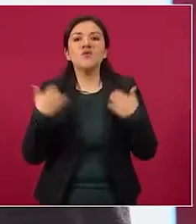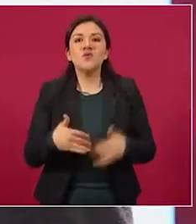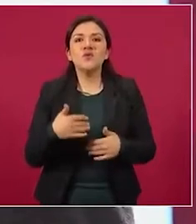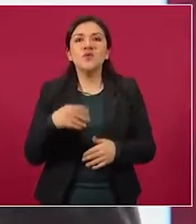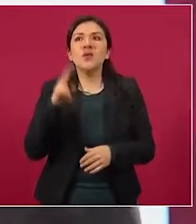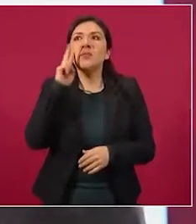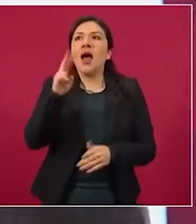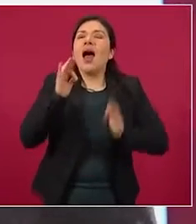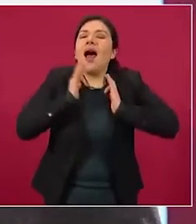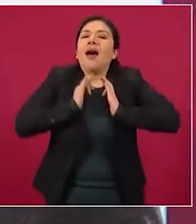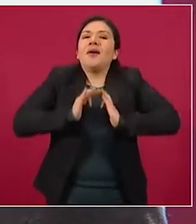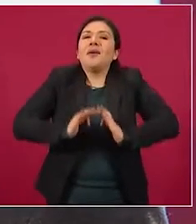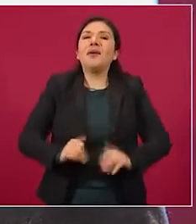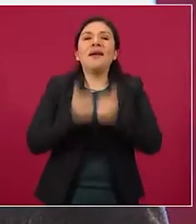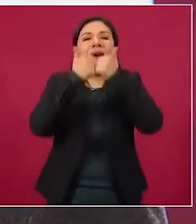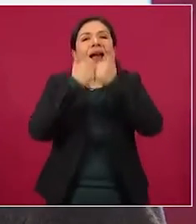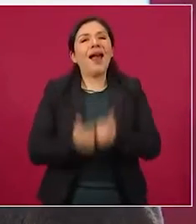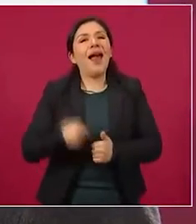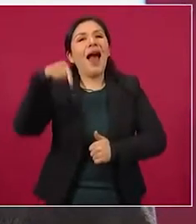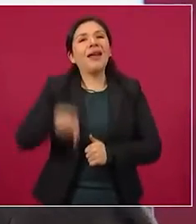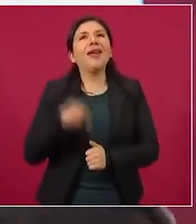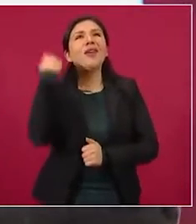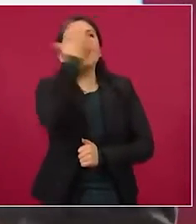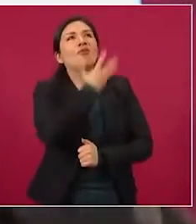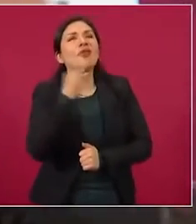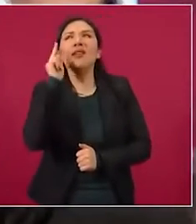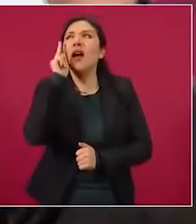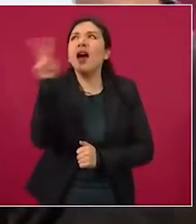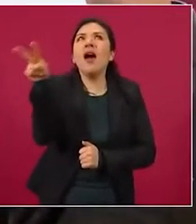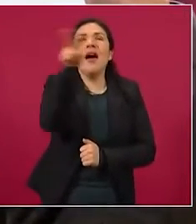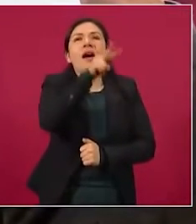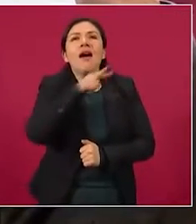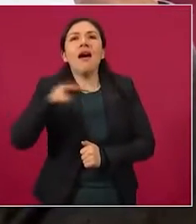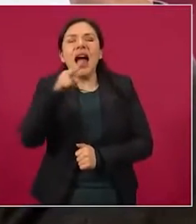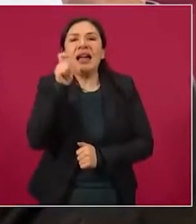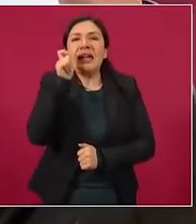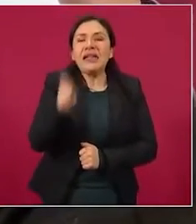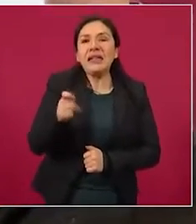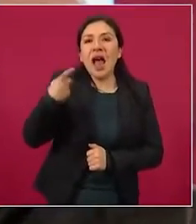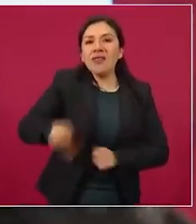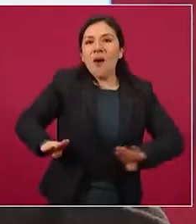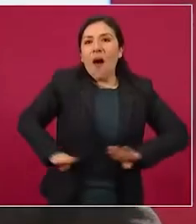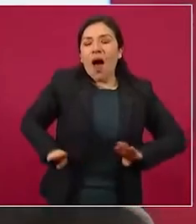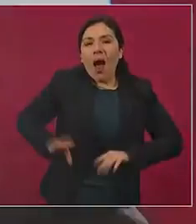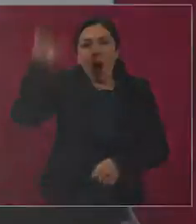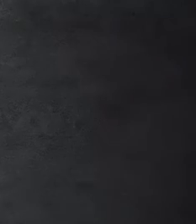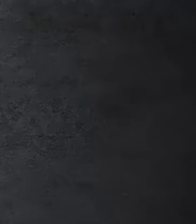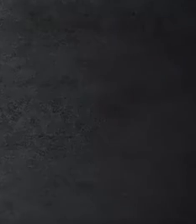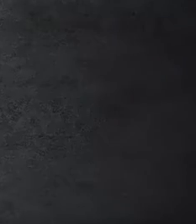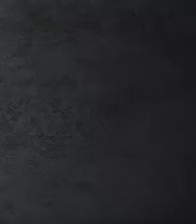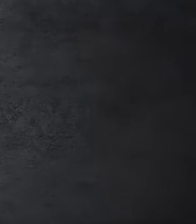pues muy a gusto por la grandeza cultural.